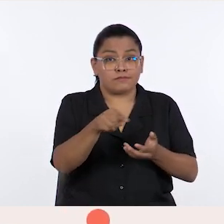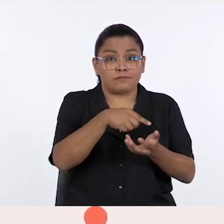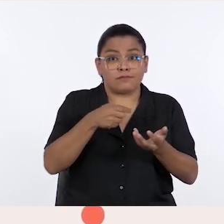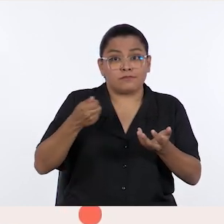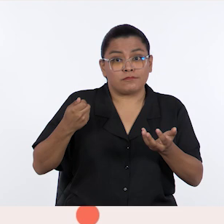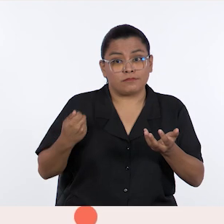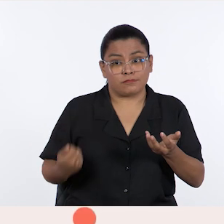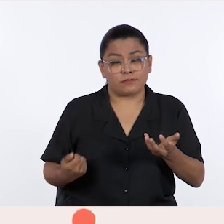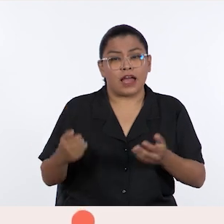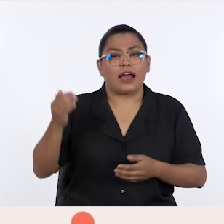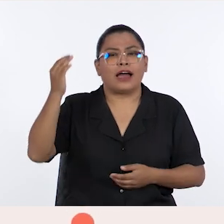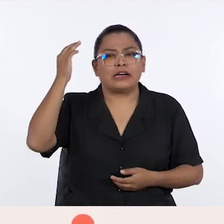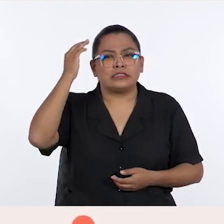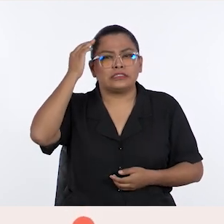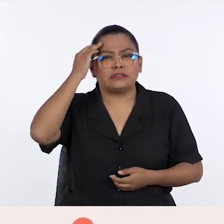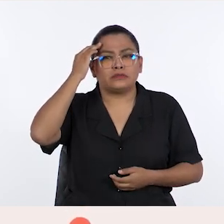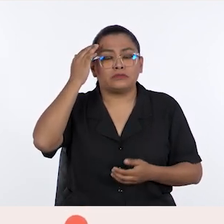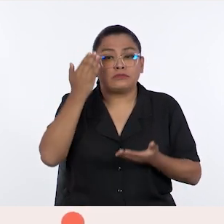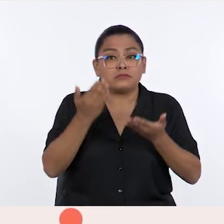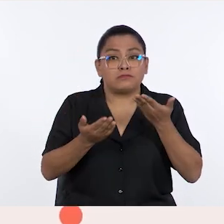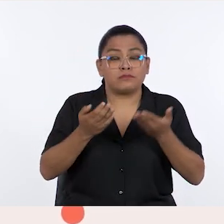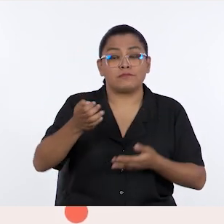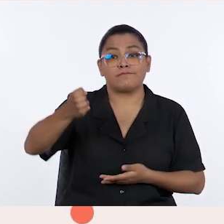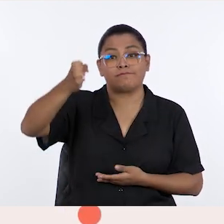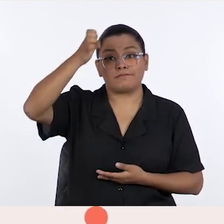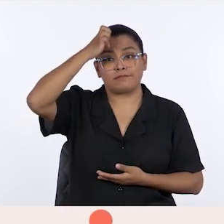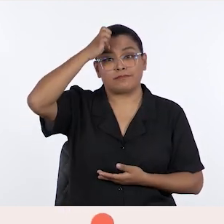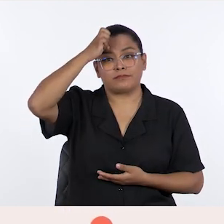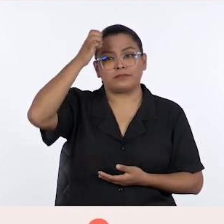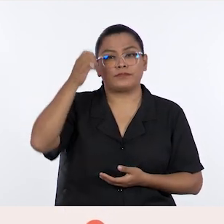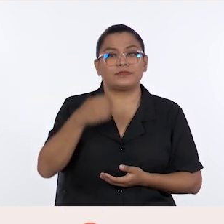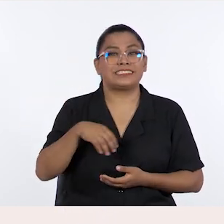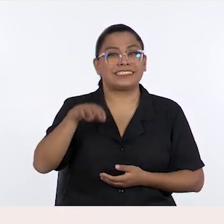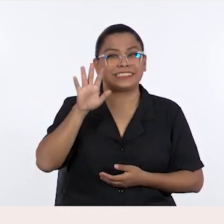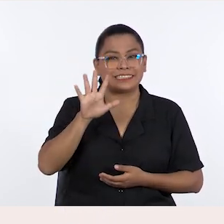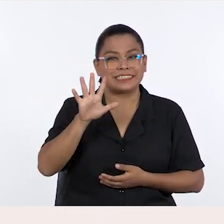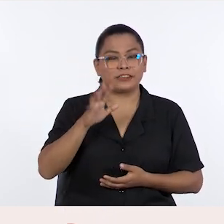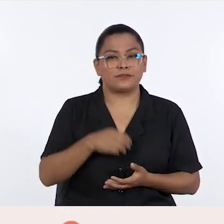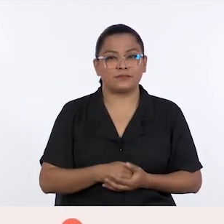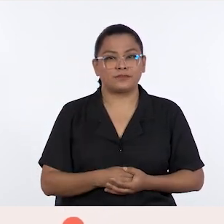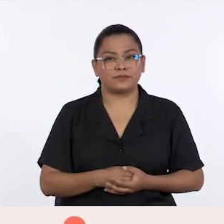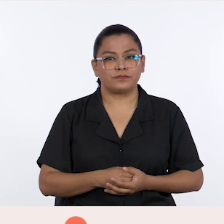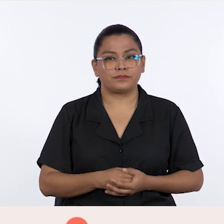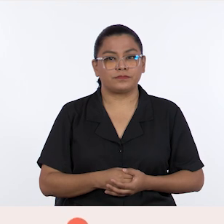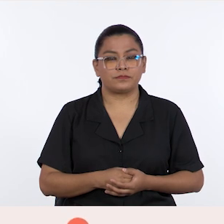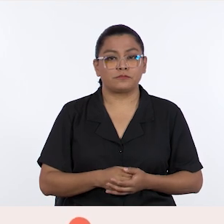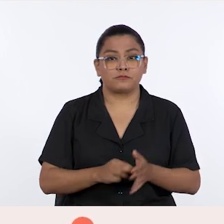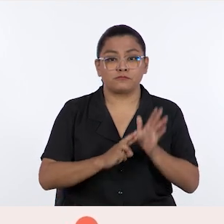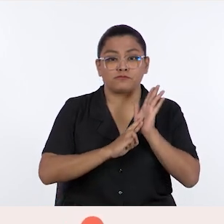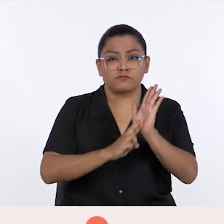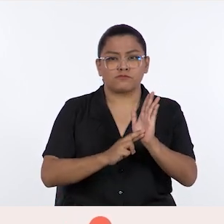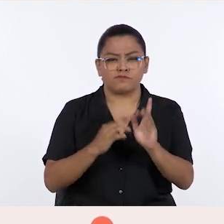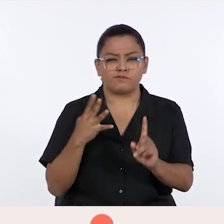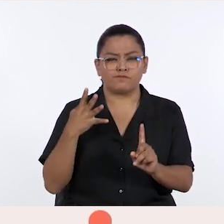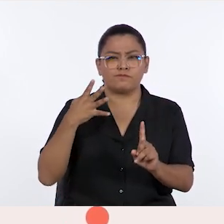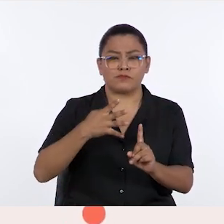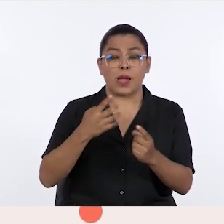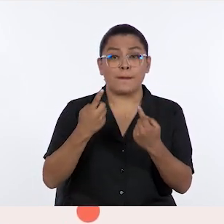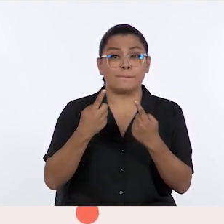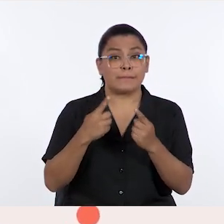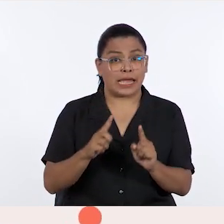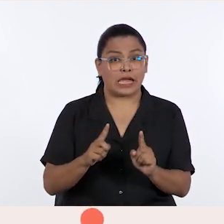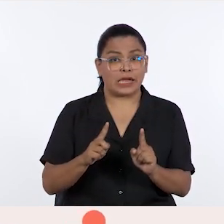estudiantado. Así encontraremos posibles fallas en ellas. Paso 5. Representar un